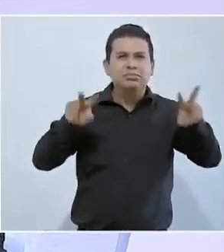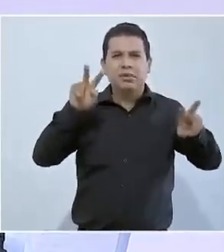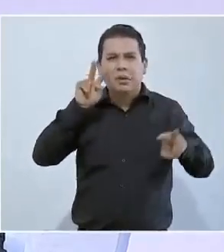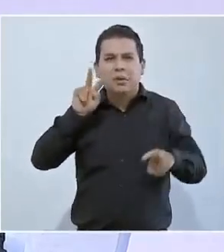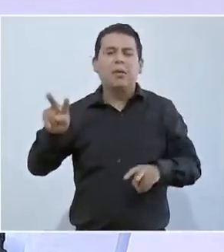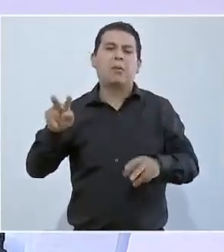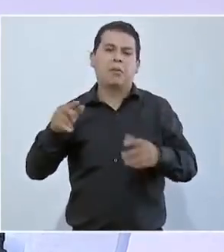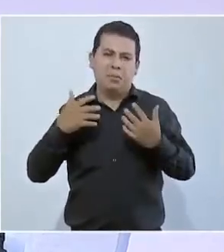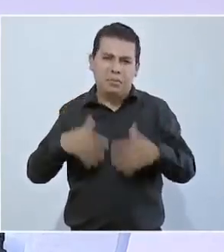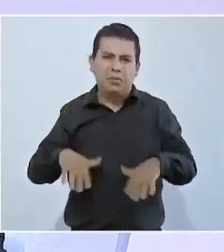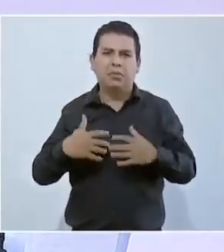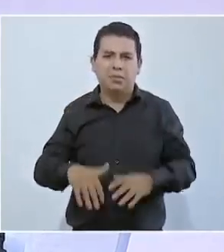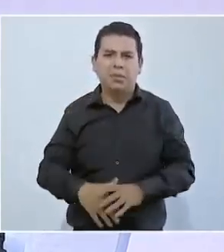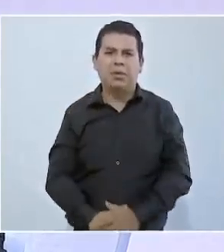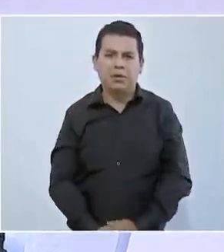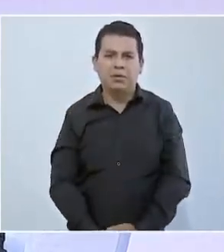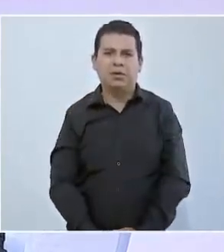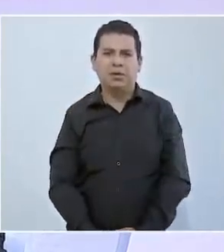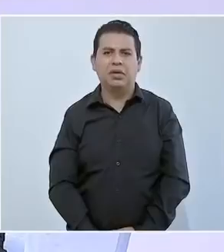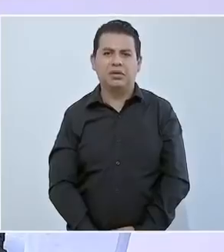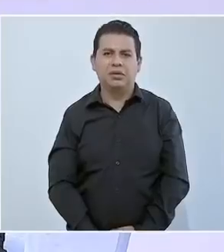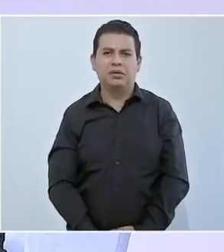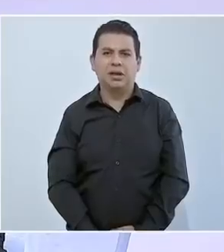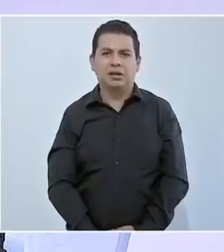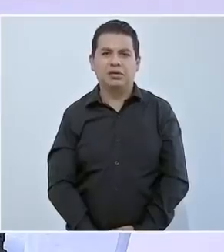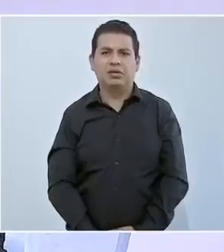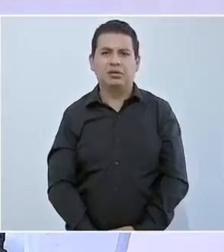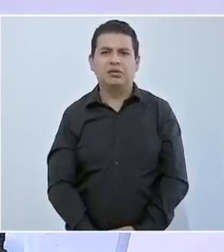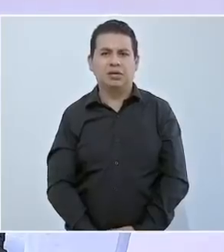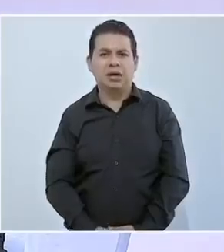rodean a estas instalaciones.